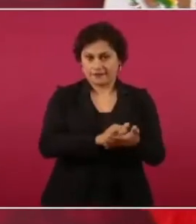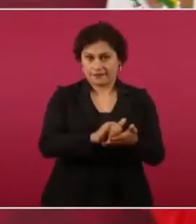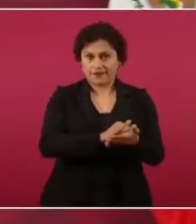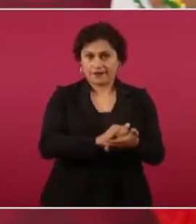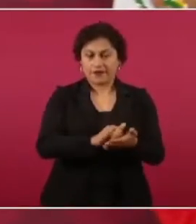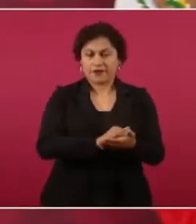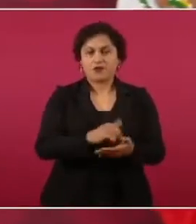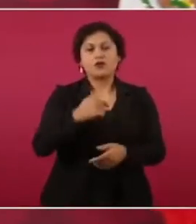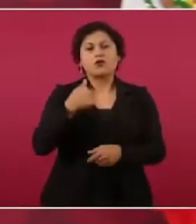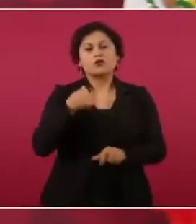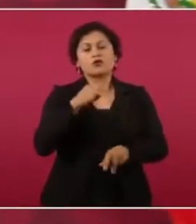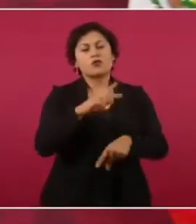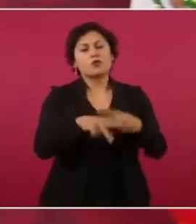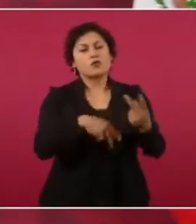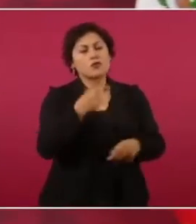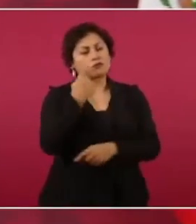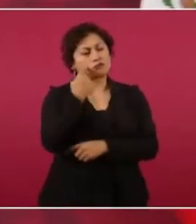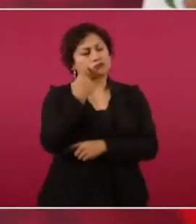cubículo,